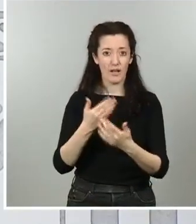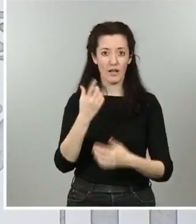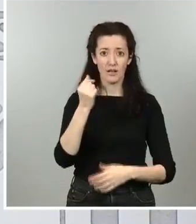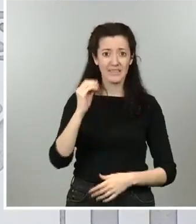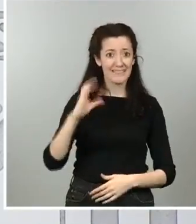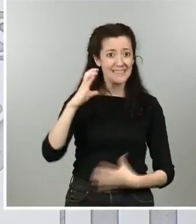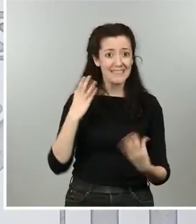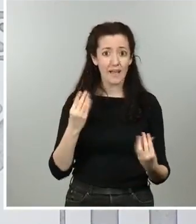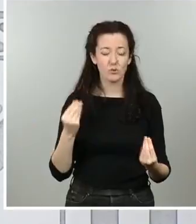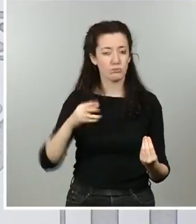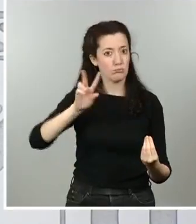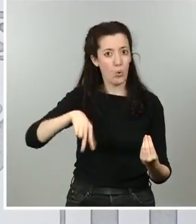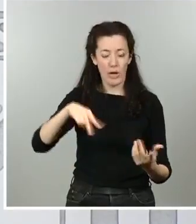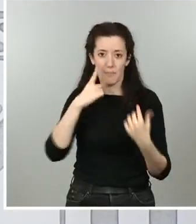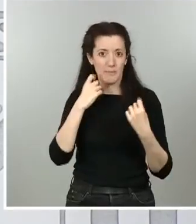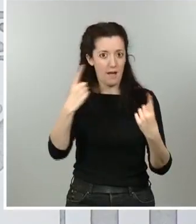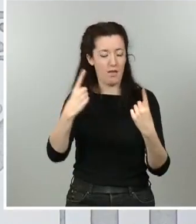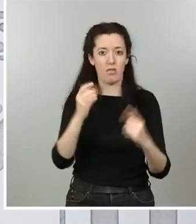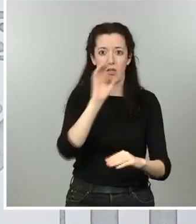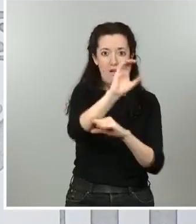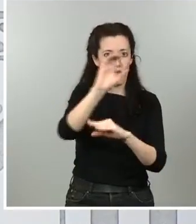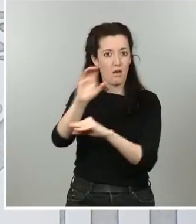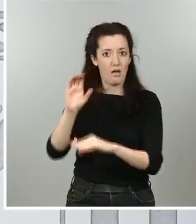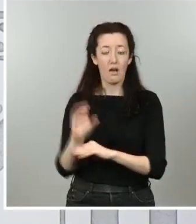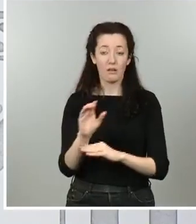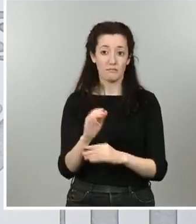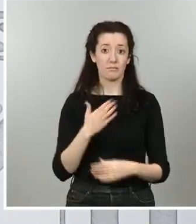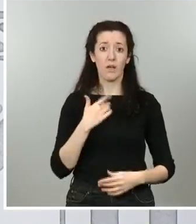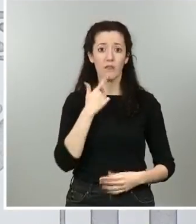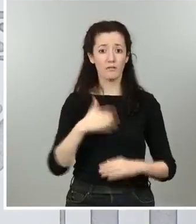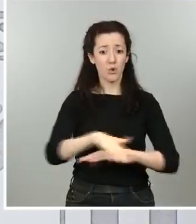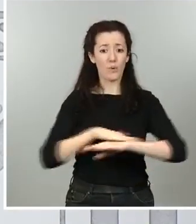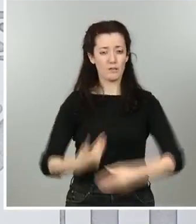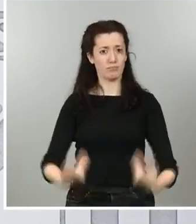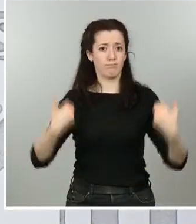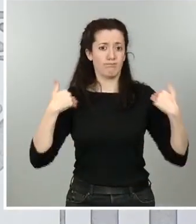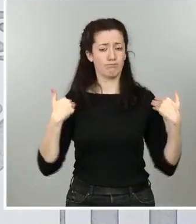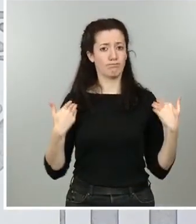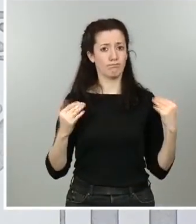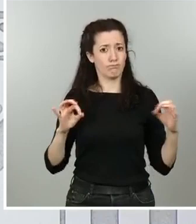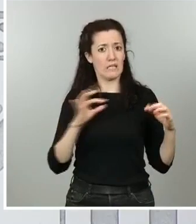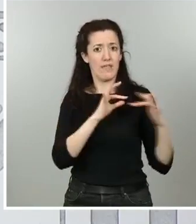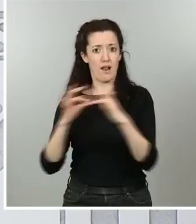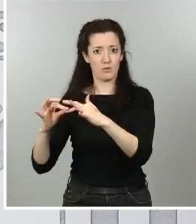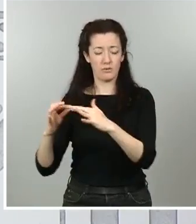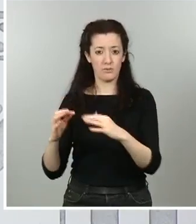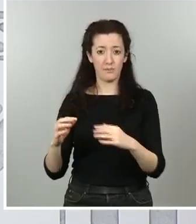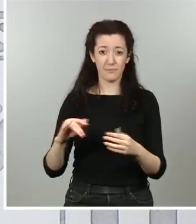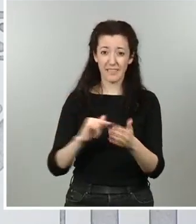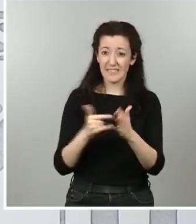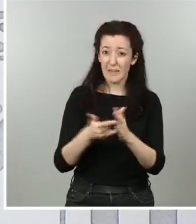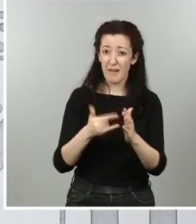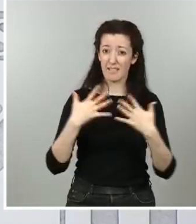manifiesto que el Gobierno asume su responsabilidad de liderazgo y no va a permitir que el sistema sanitario de calidad y universal,